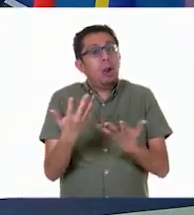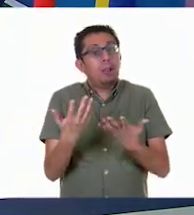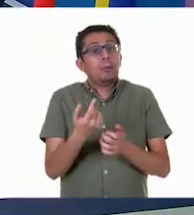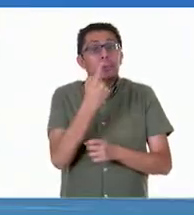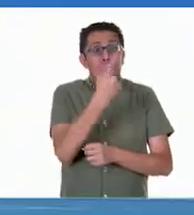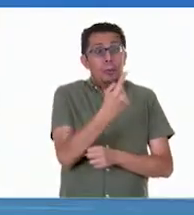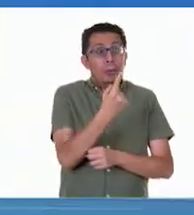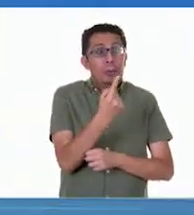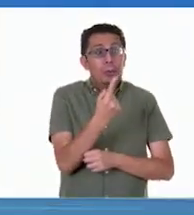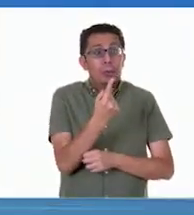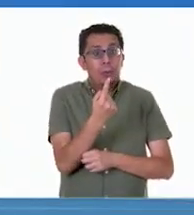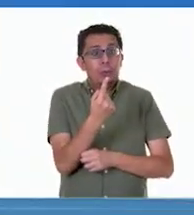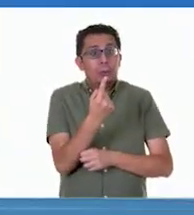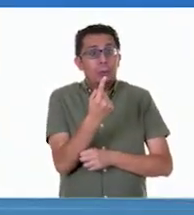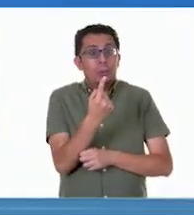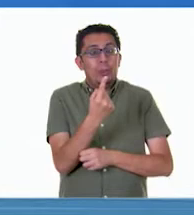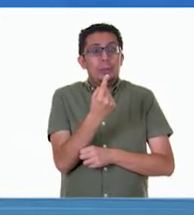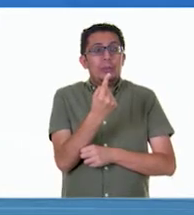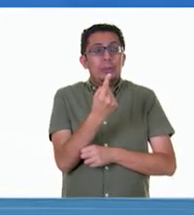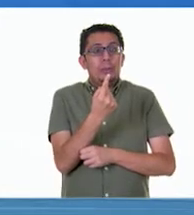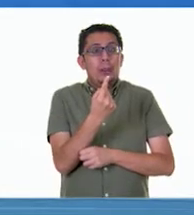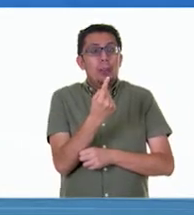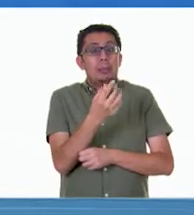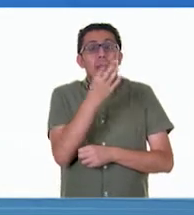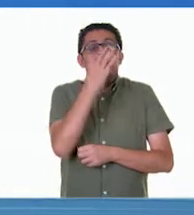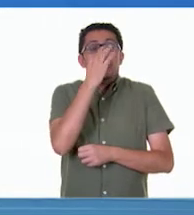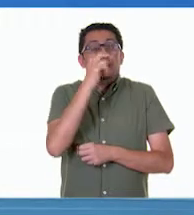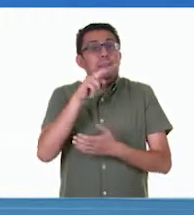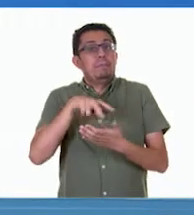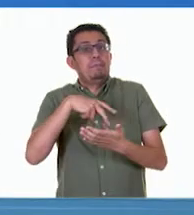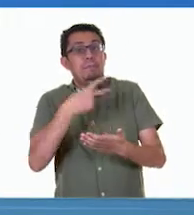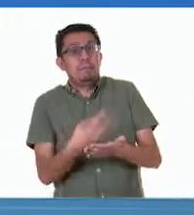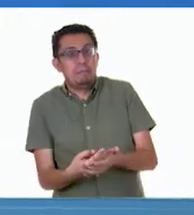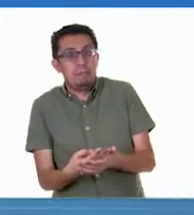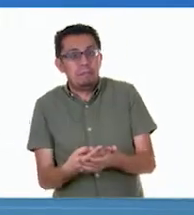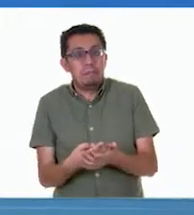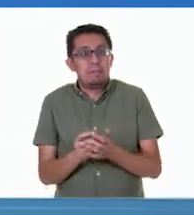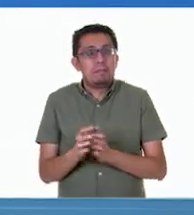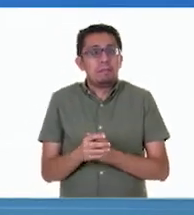1... ¡Ay, ay, ay, ay! ¡Ay, ay, ay! Casi me caigo, casi me caigo.